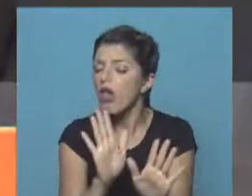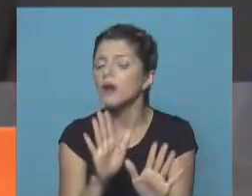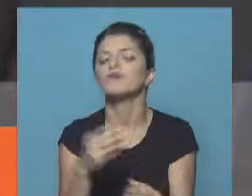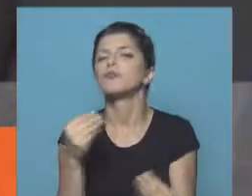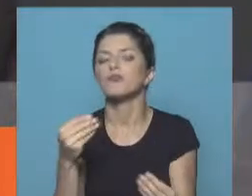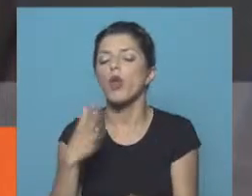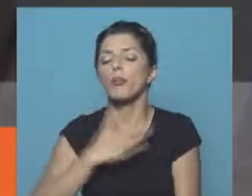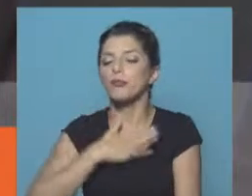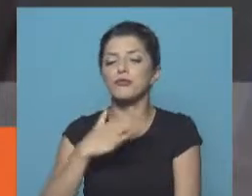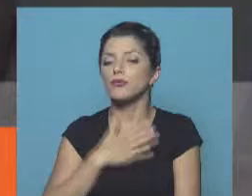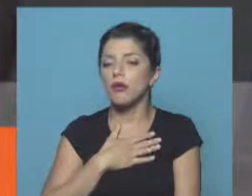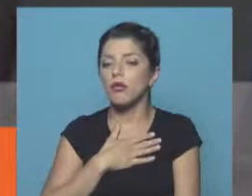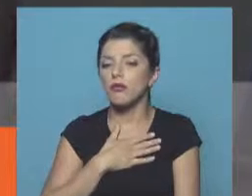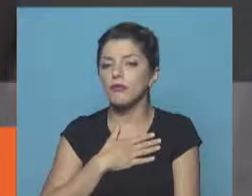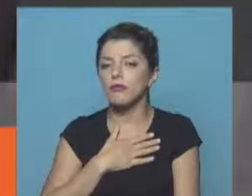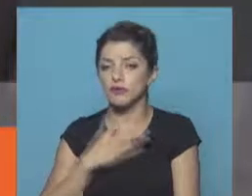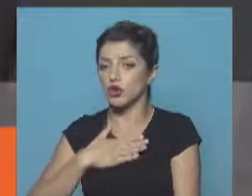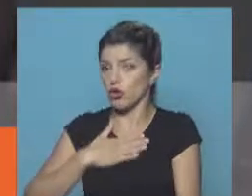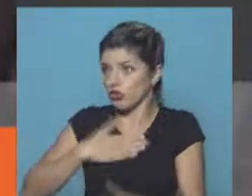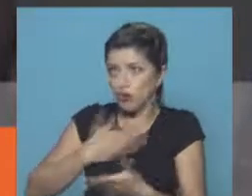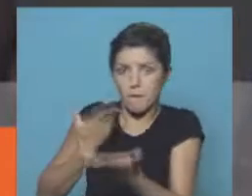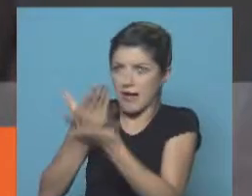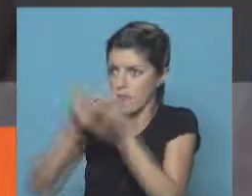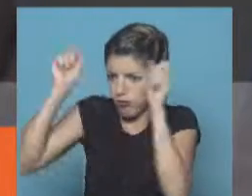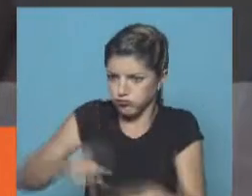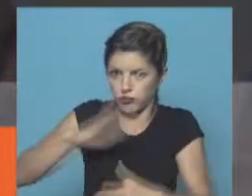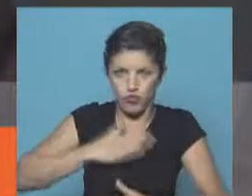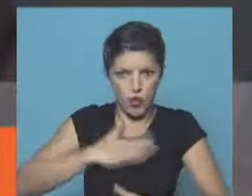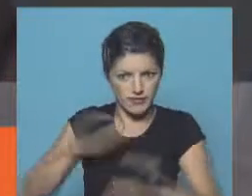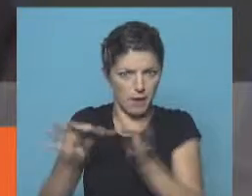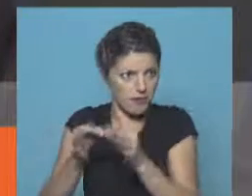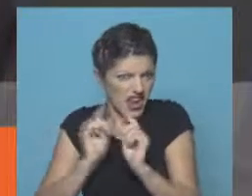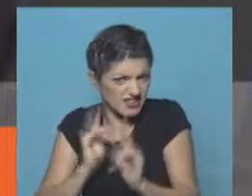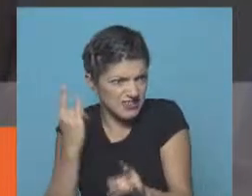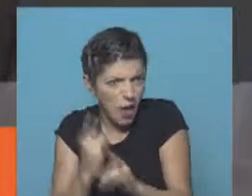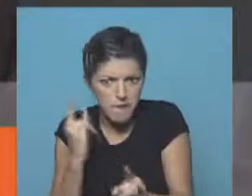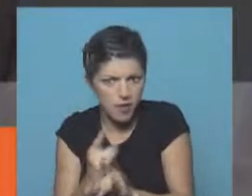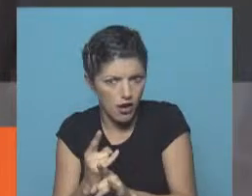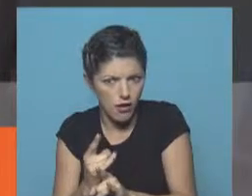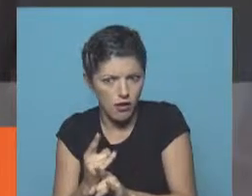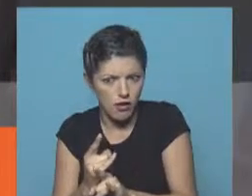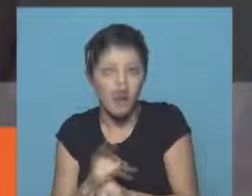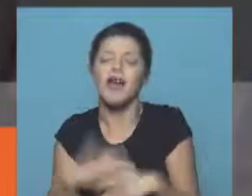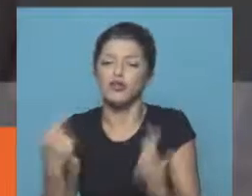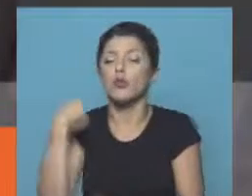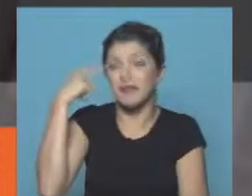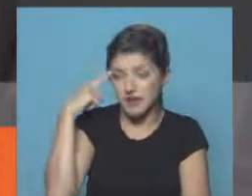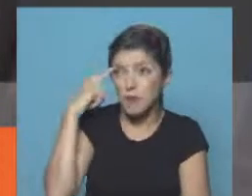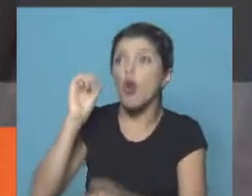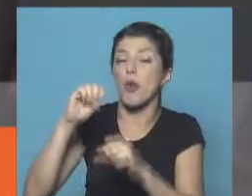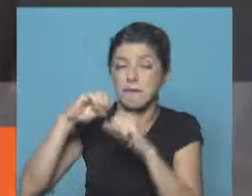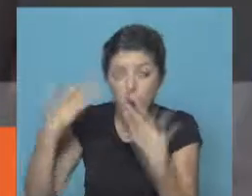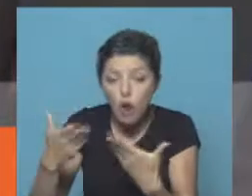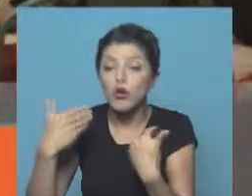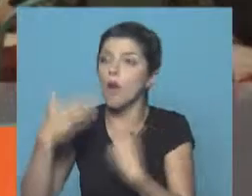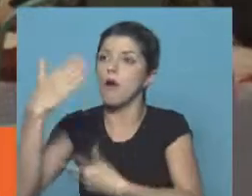nosotros hemos sostenido reclamo de la soberanía permanentemente y creemos que dialogar siempre es mejor que encerrarse